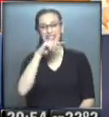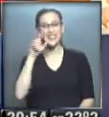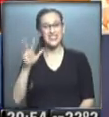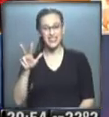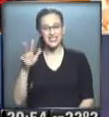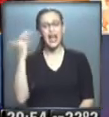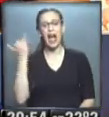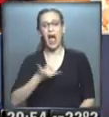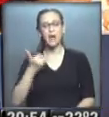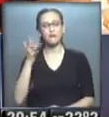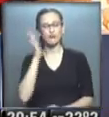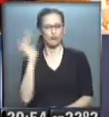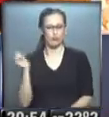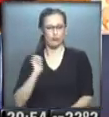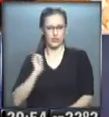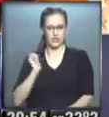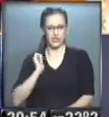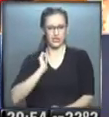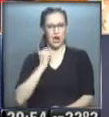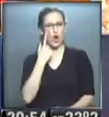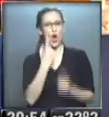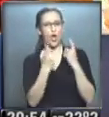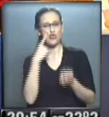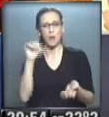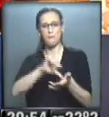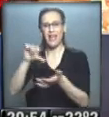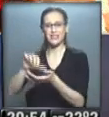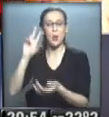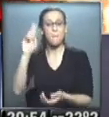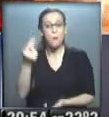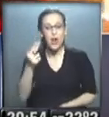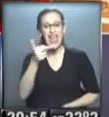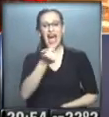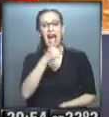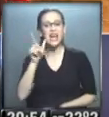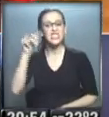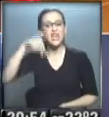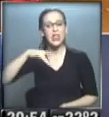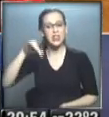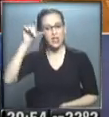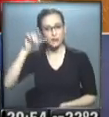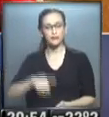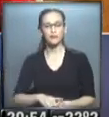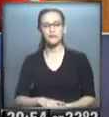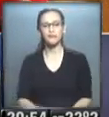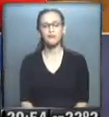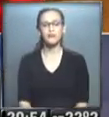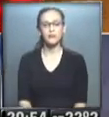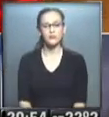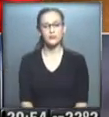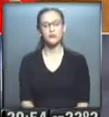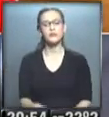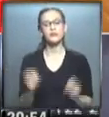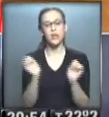Junta Militar controla el país, murió Allende. El diario La Nación de la Argentina, ya aparezco Mariana Moyano, titulaba de